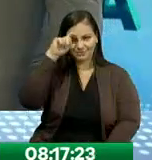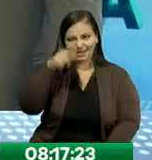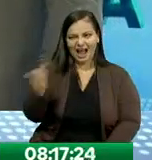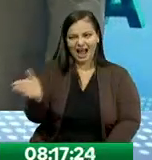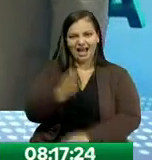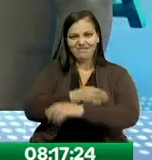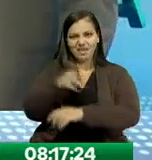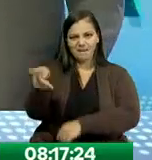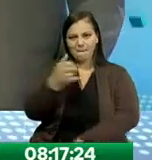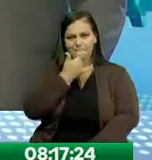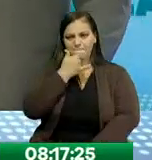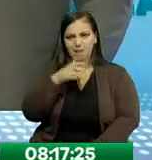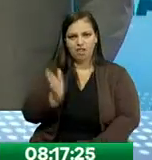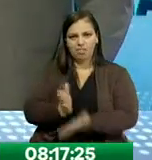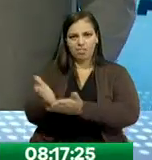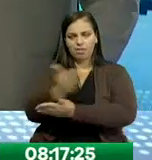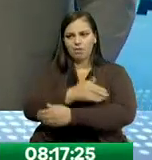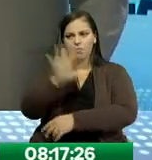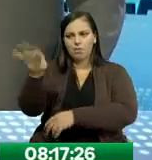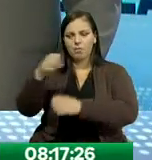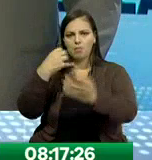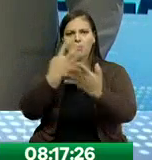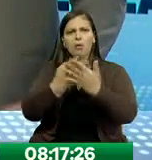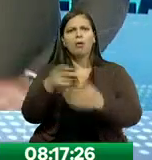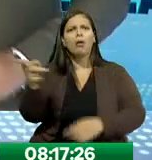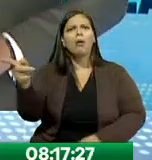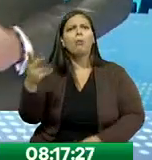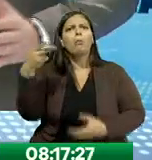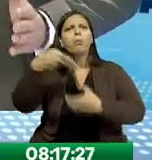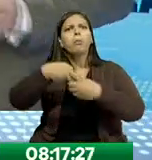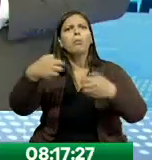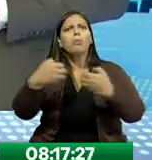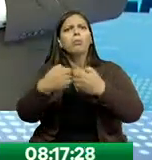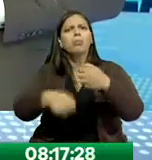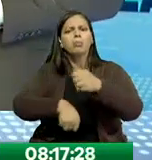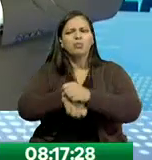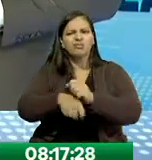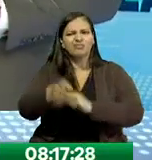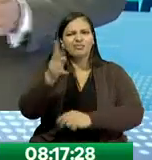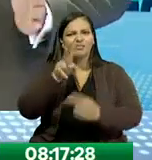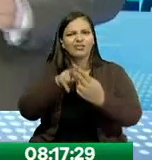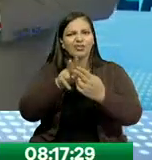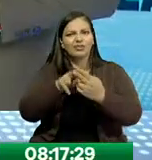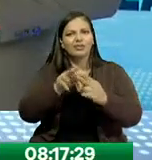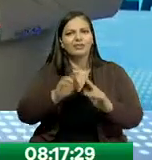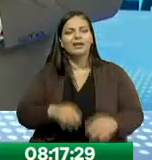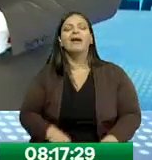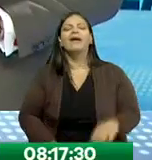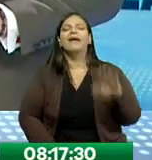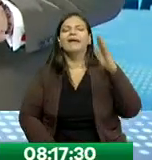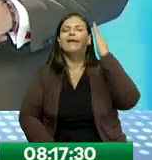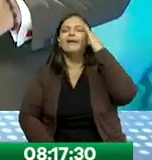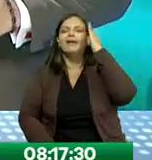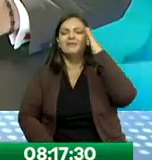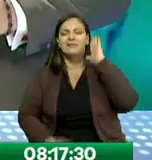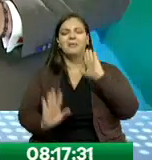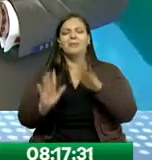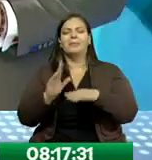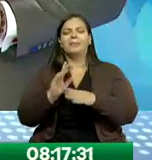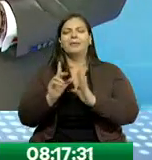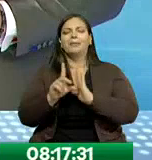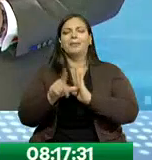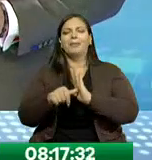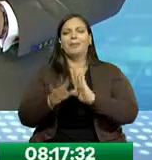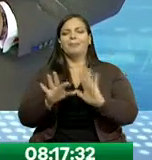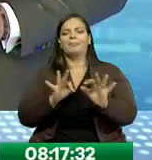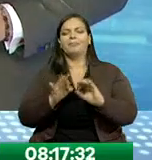tengo que darte paso porque ya después hablamos, ¿ya? De acuerdo. Entonces, en cualquier momento estaremos contigo. Ok, mi querido José Luis. Un abrazo, mi